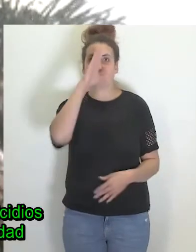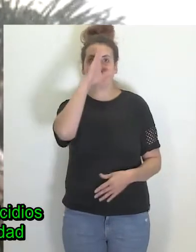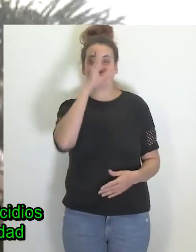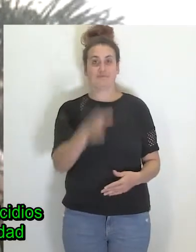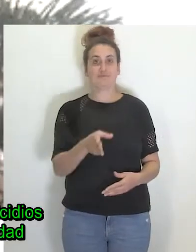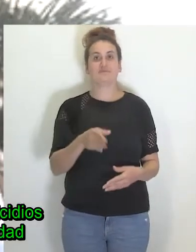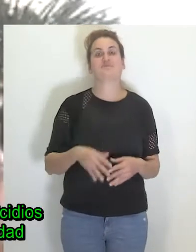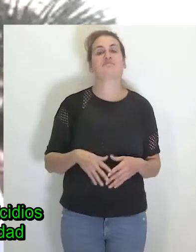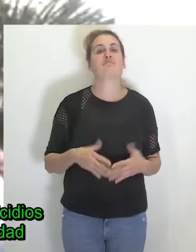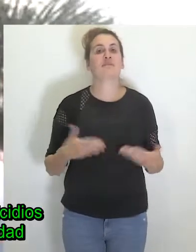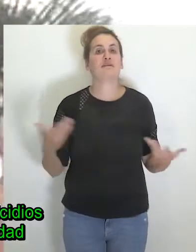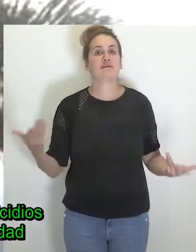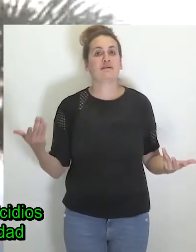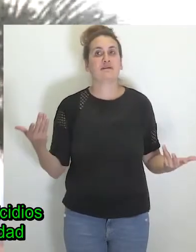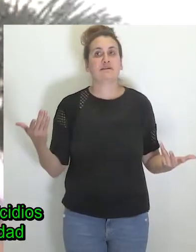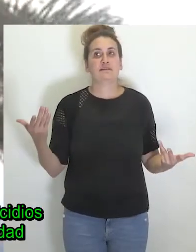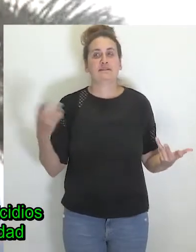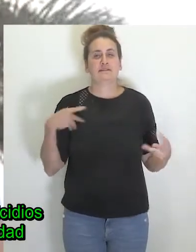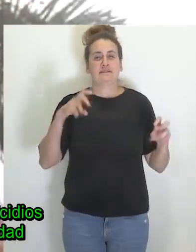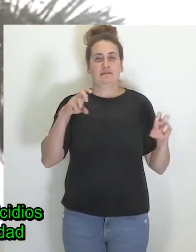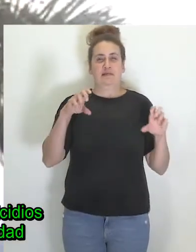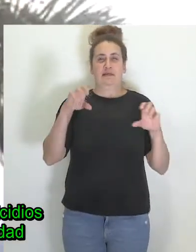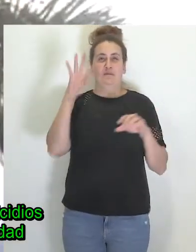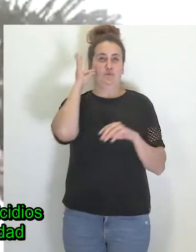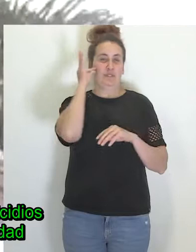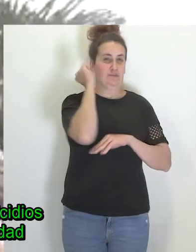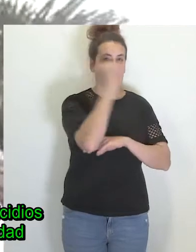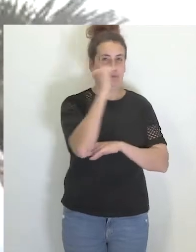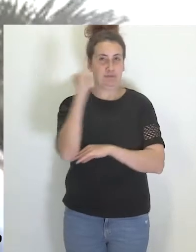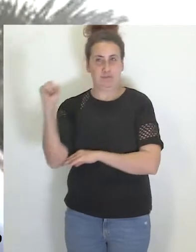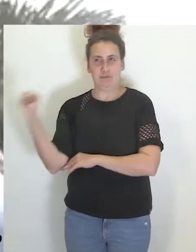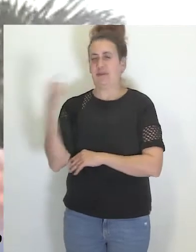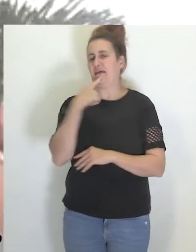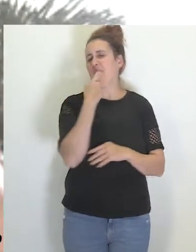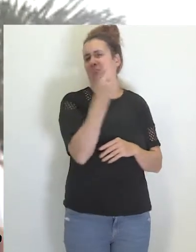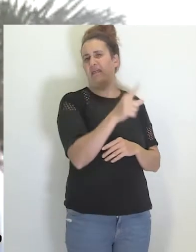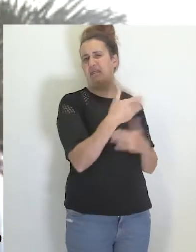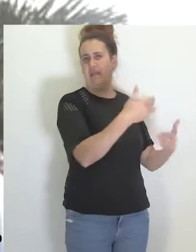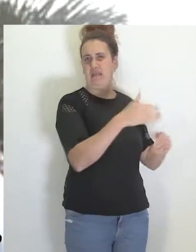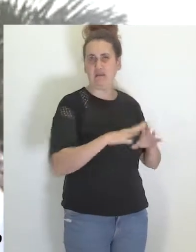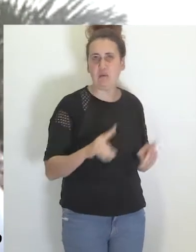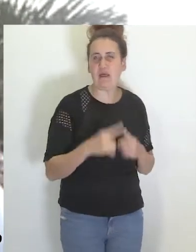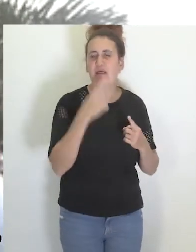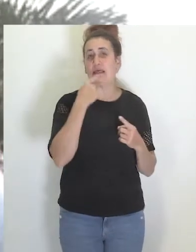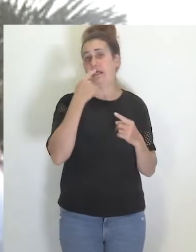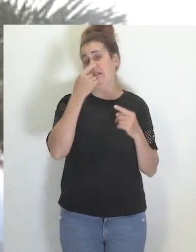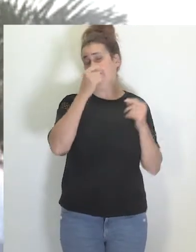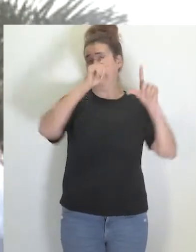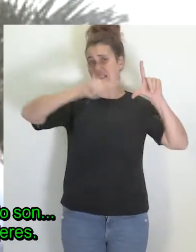Sinceramente, los casos de femicidios que van quedando en impunidad, y aunque hablamos de cifras y de